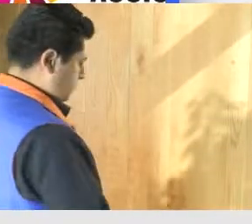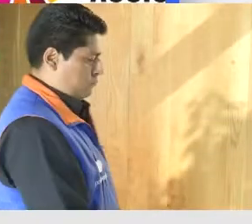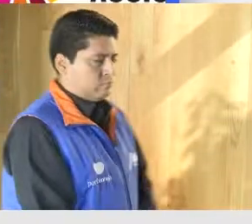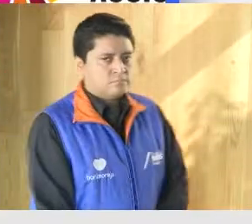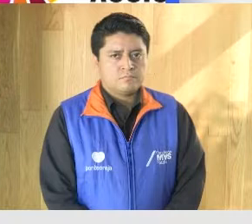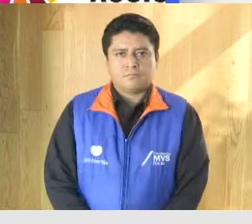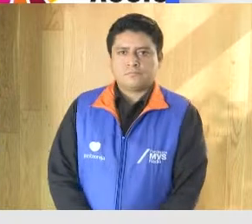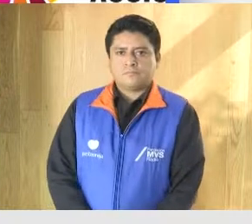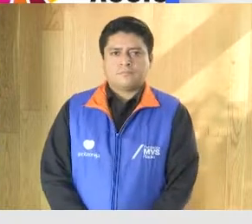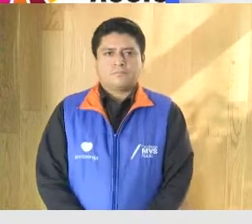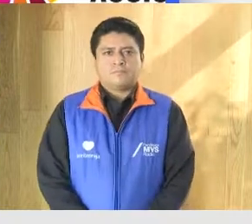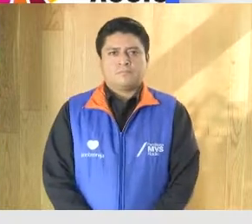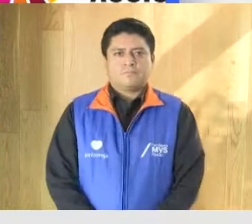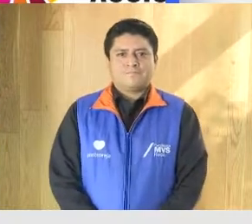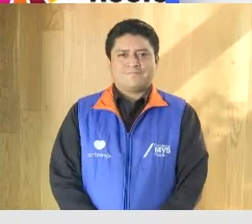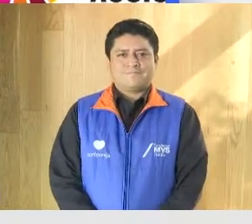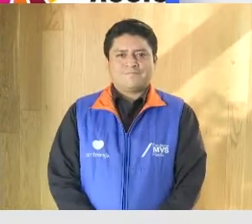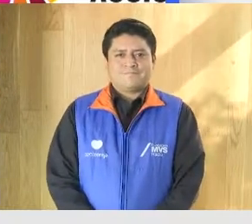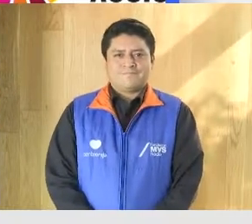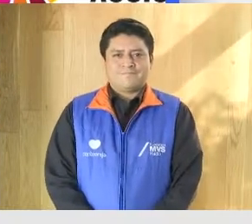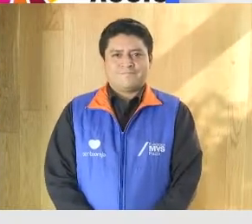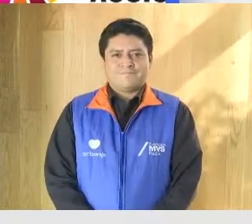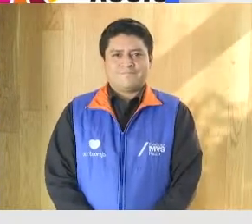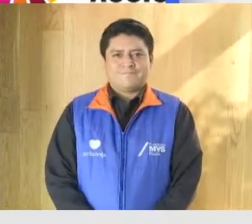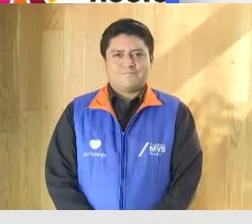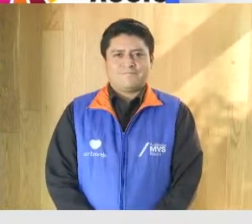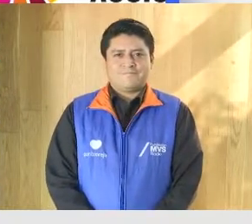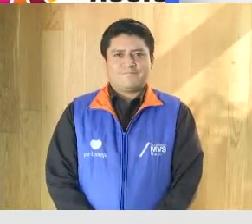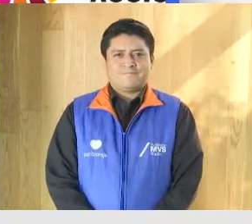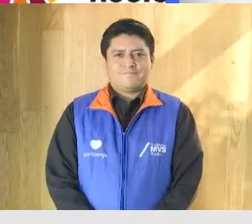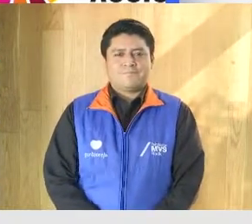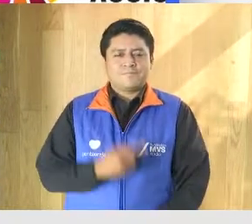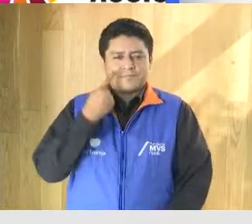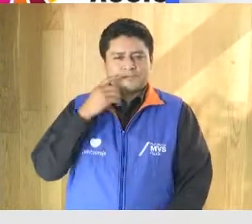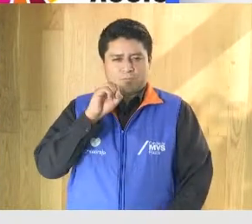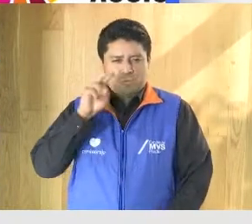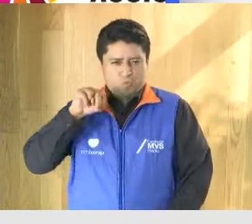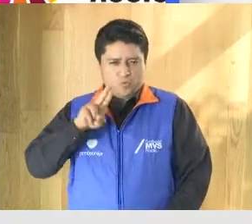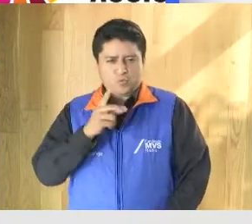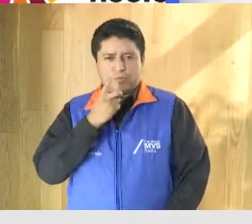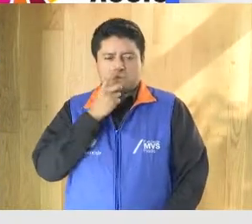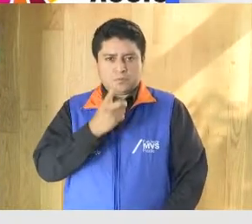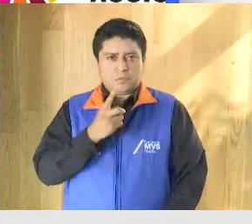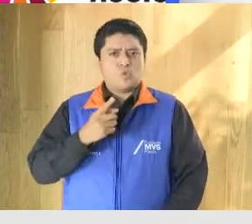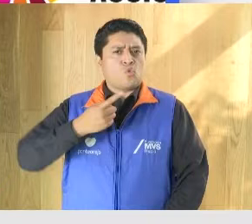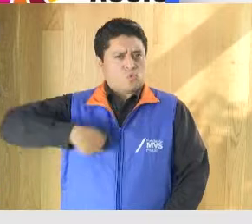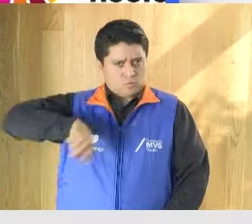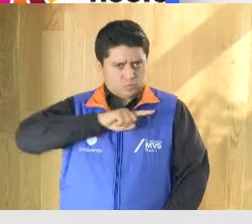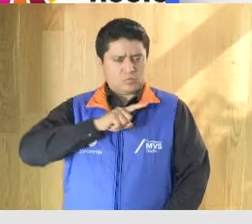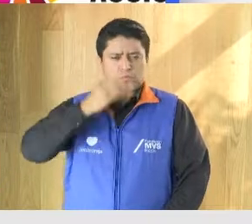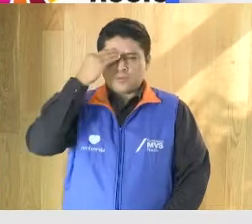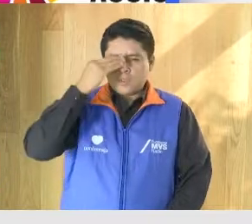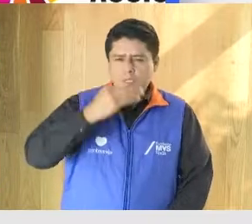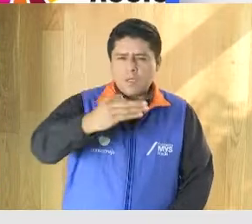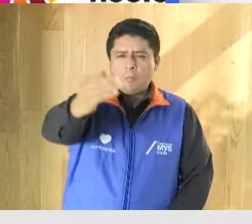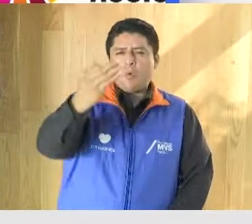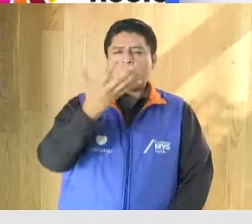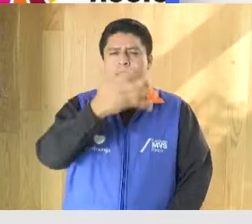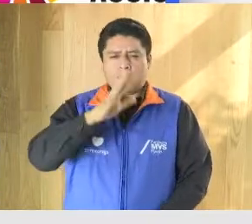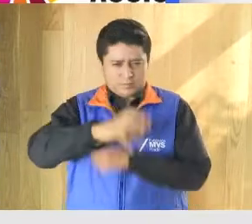la obligación de acelerar la acción y la ambición en materia de objetivos de desarrollo sostenible, pero también se